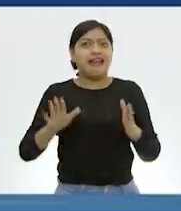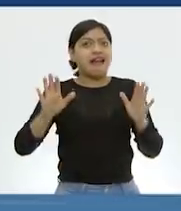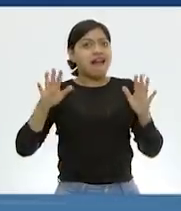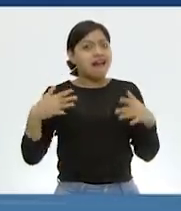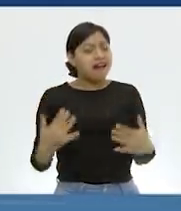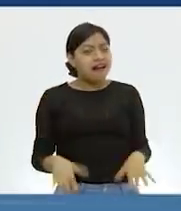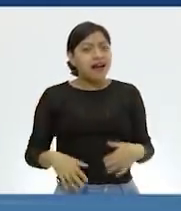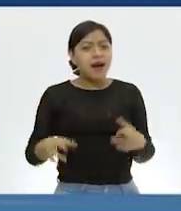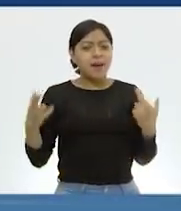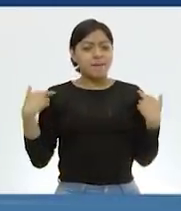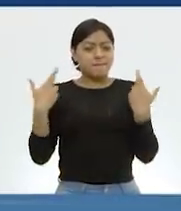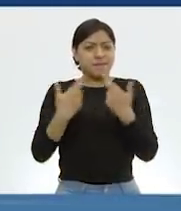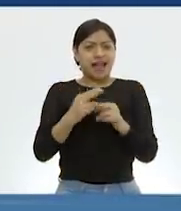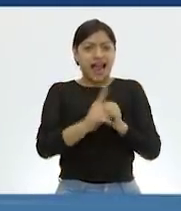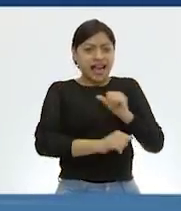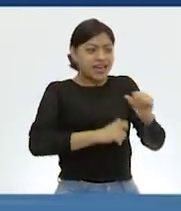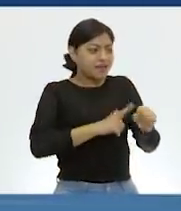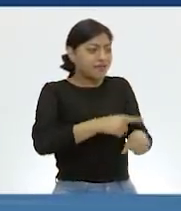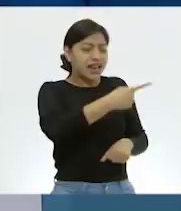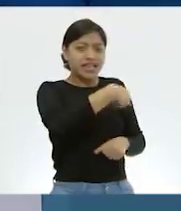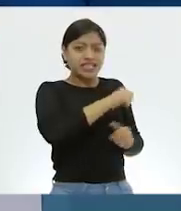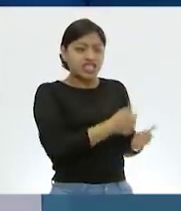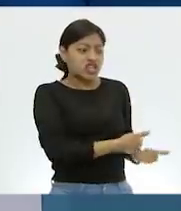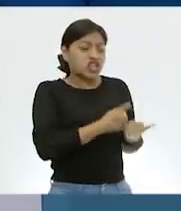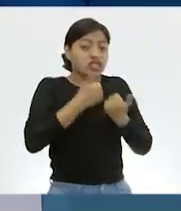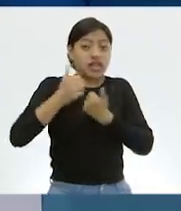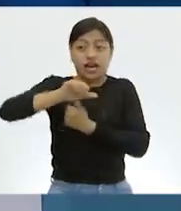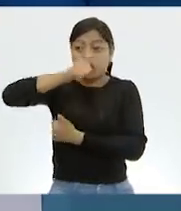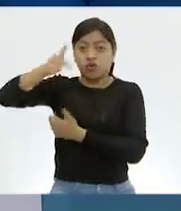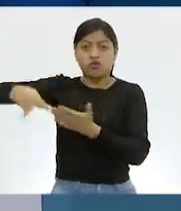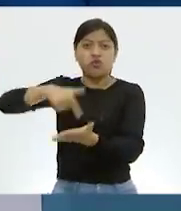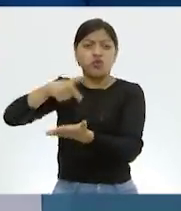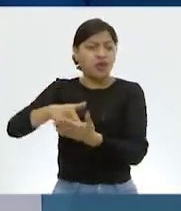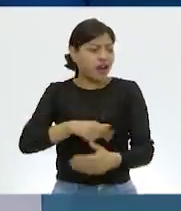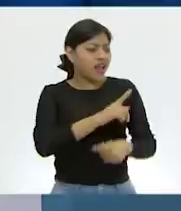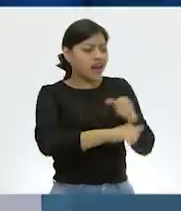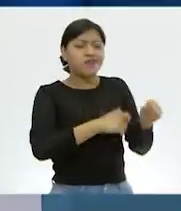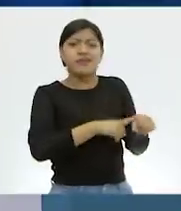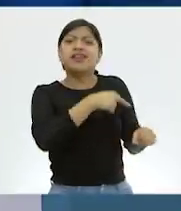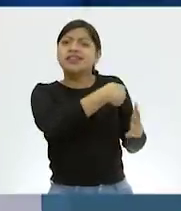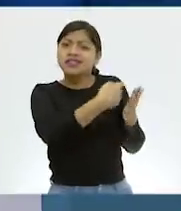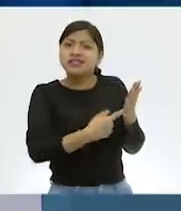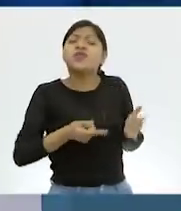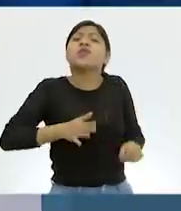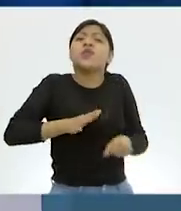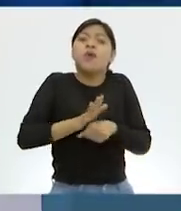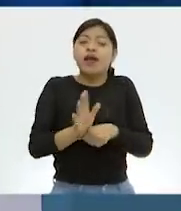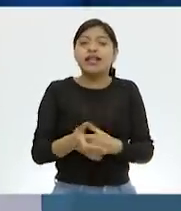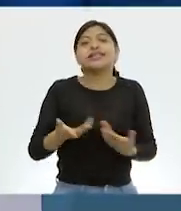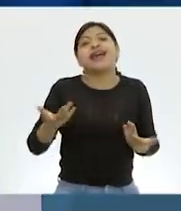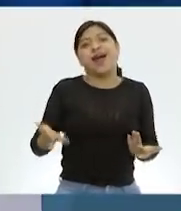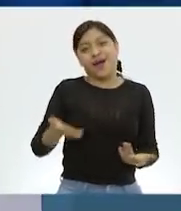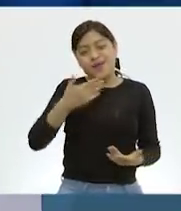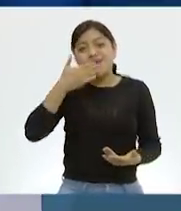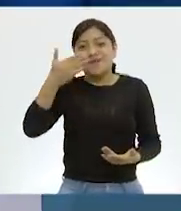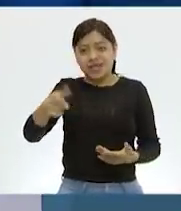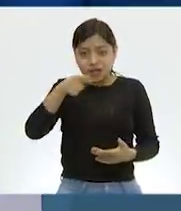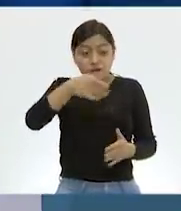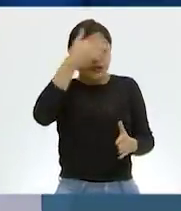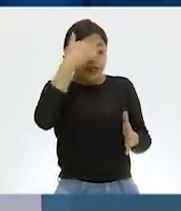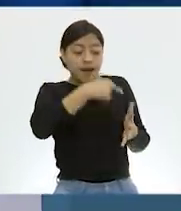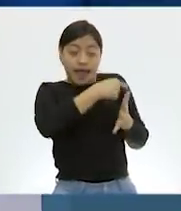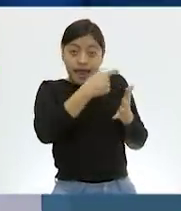son algunos ejemplos de estas especies? Muy buena pregunta, Ton, porque si conocemos estas especies